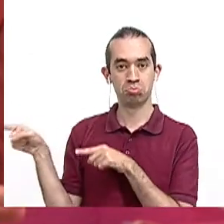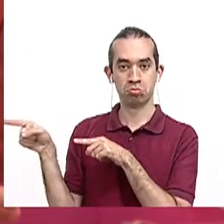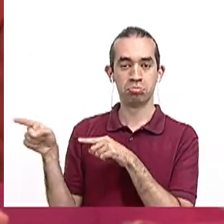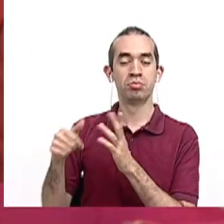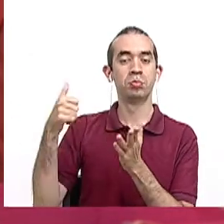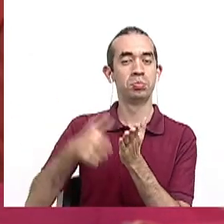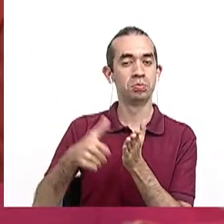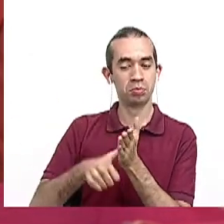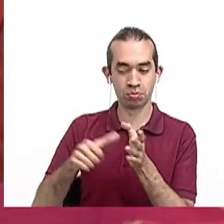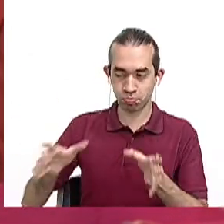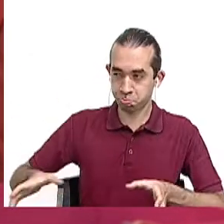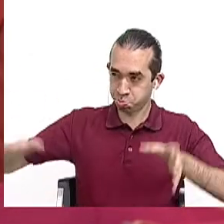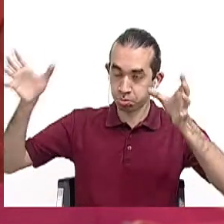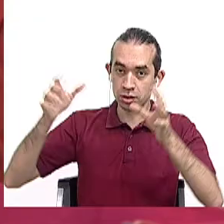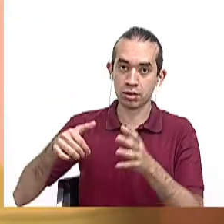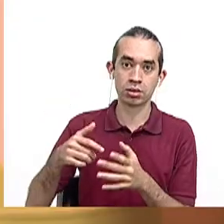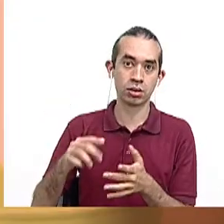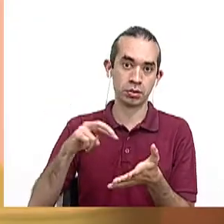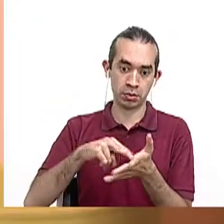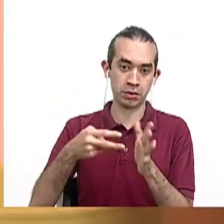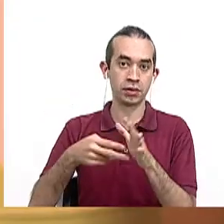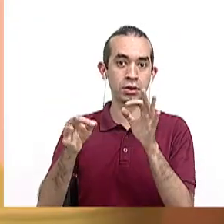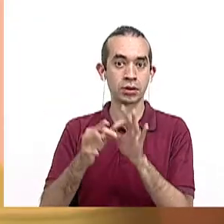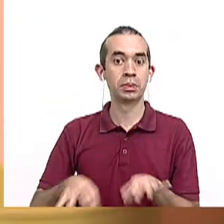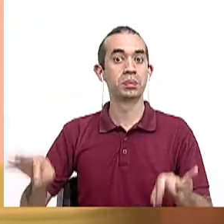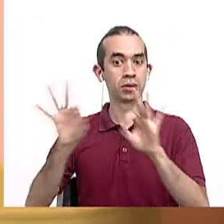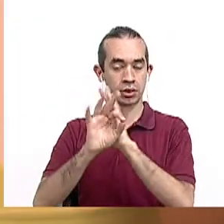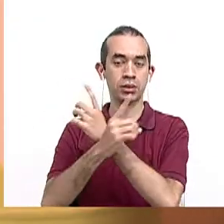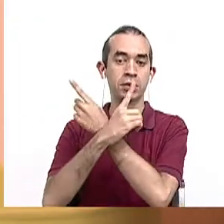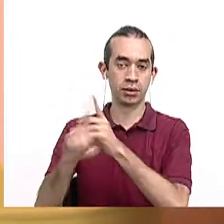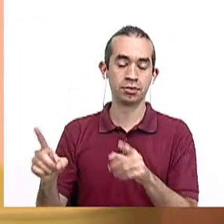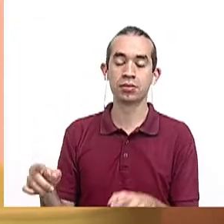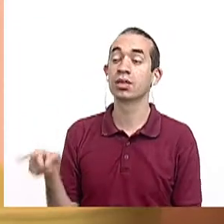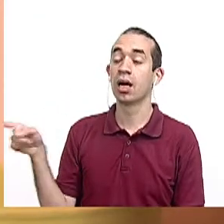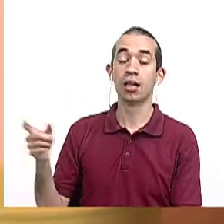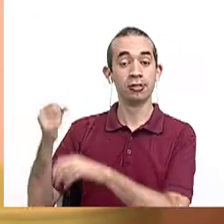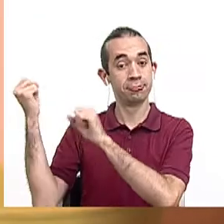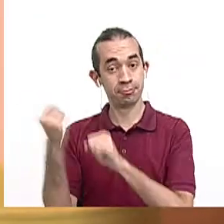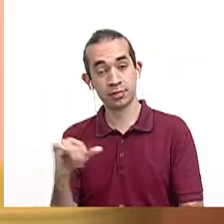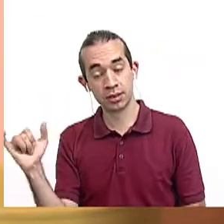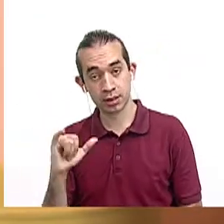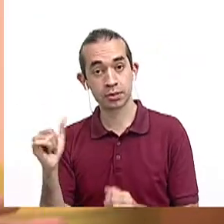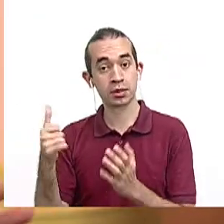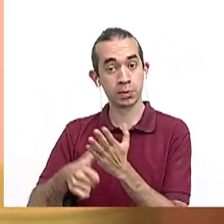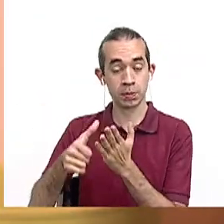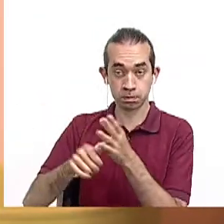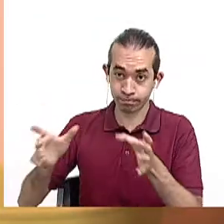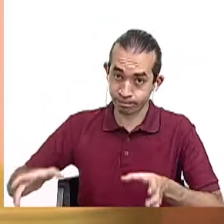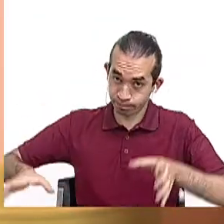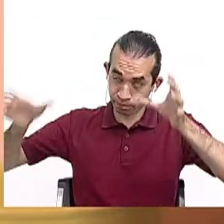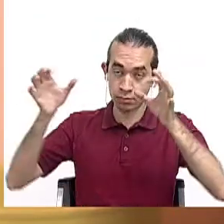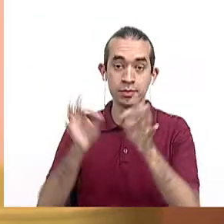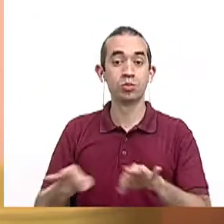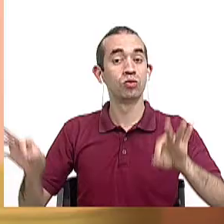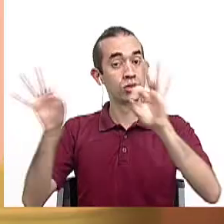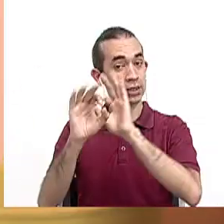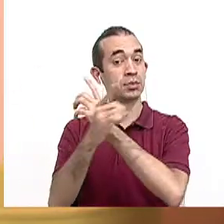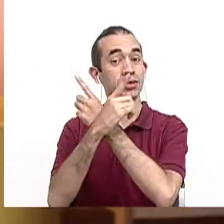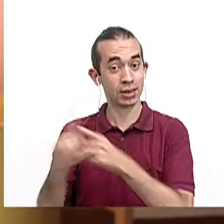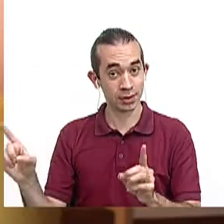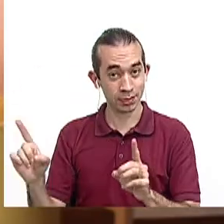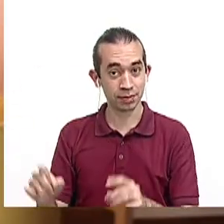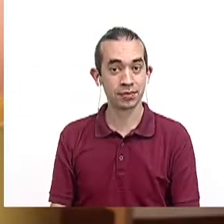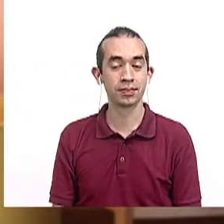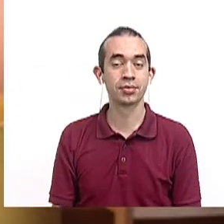muy importante para tener democracia. Creó también el Tribunal Supremo de Elecciones, que es muy importante para tener